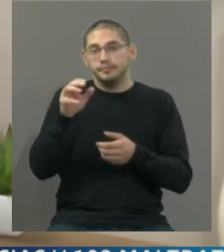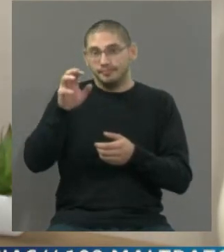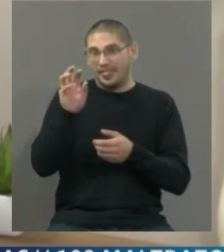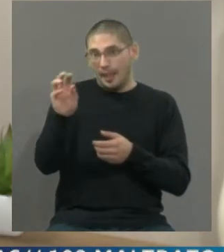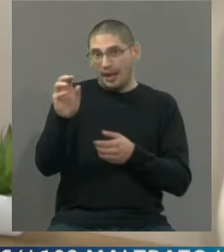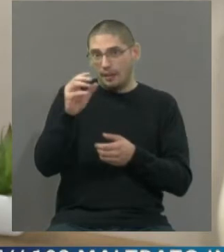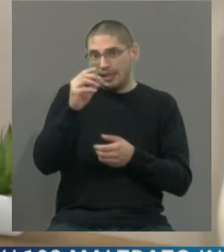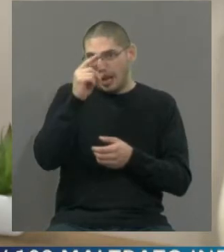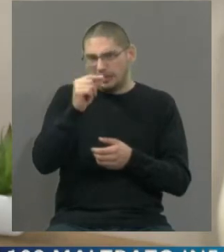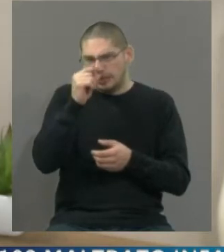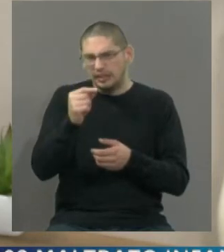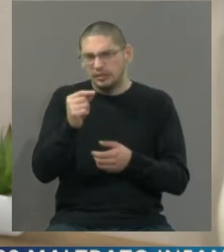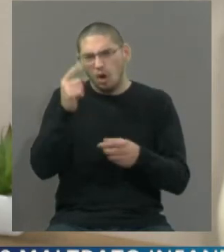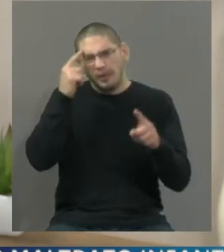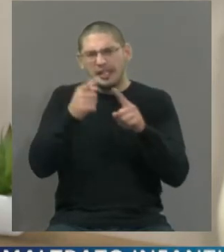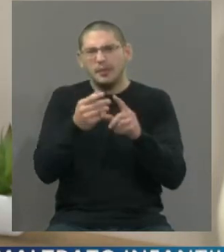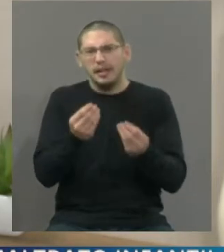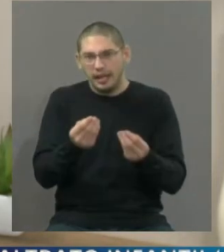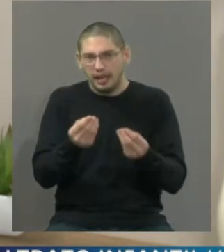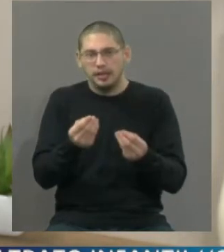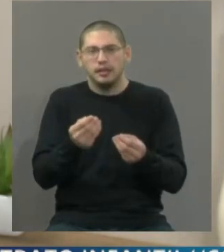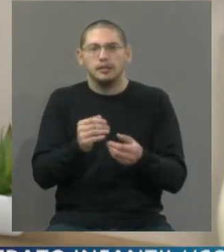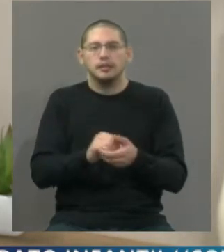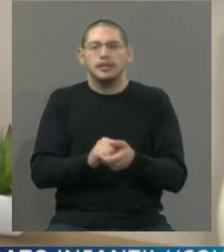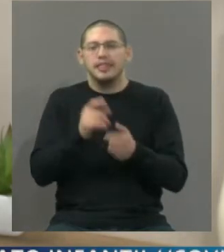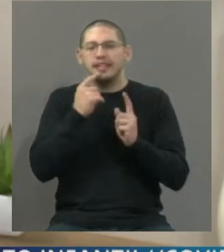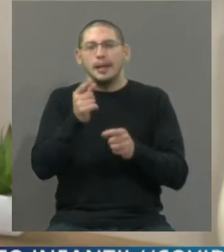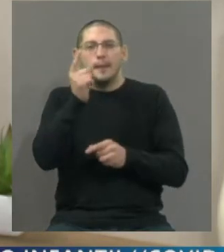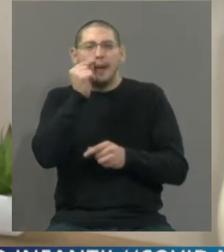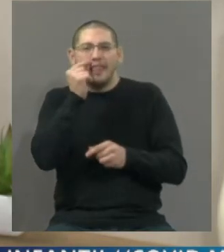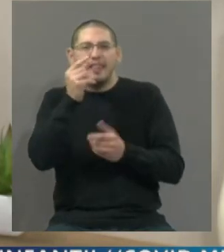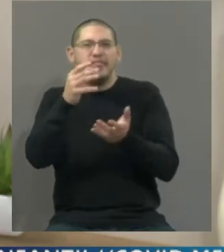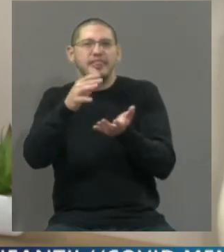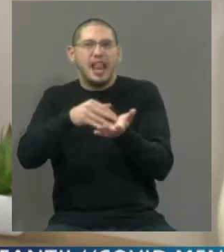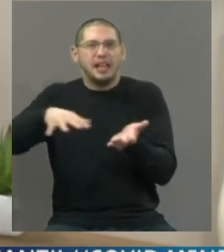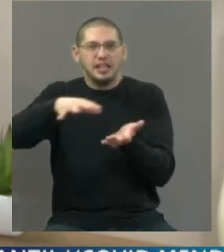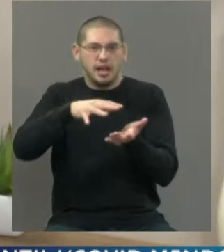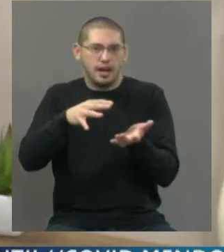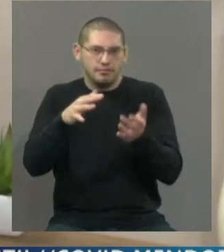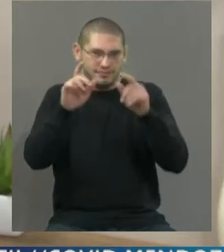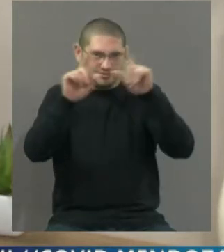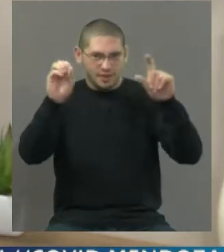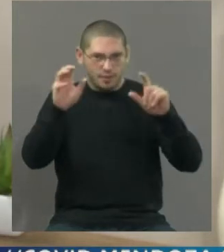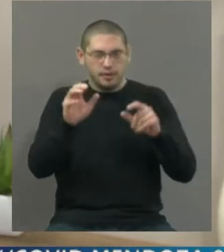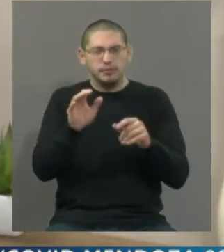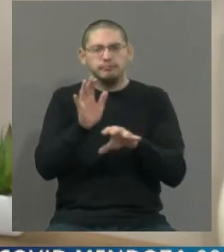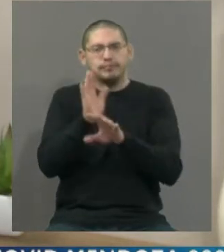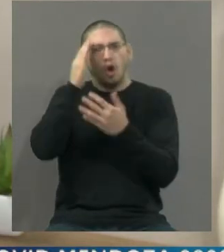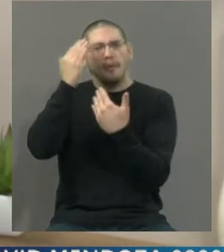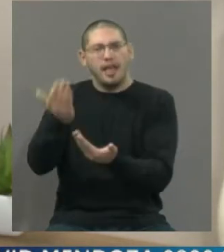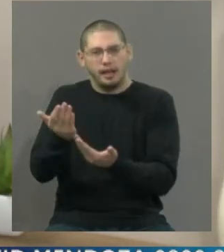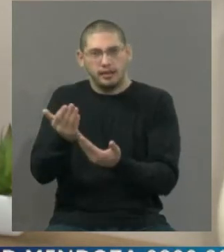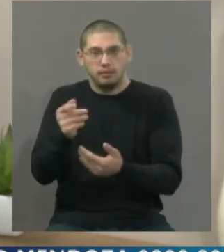de Las Heras es homenajear a los padres de la tierra, lo dice así, y vos vas a ser parte de esas actividades que se van a dar en